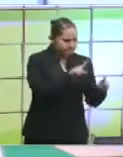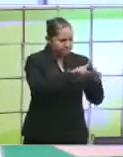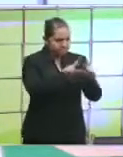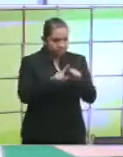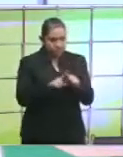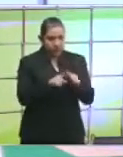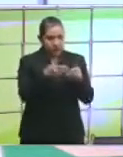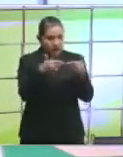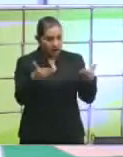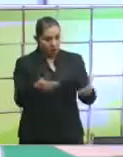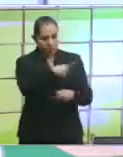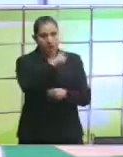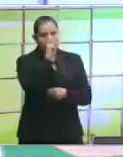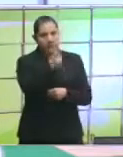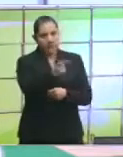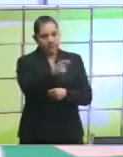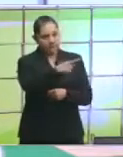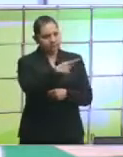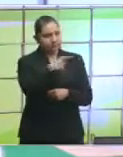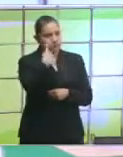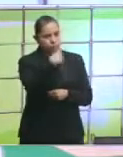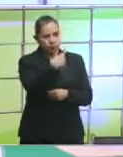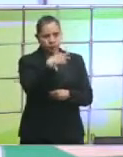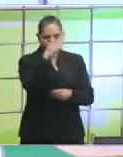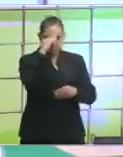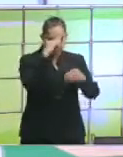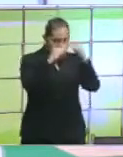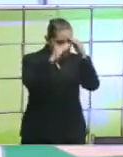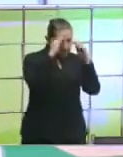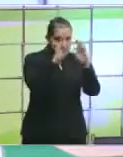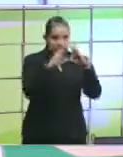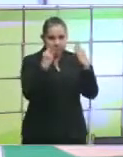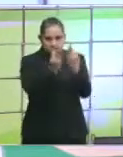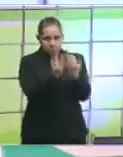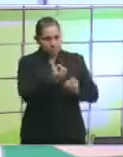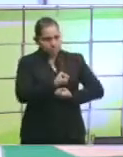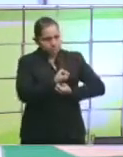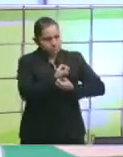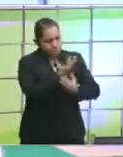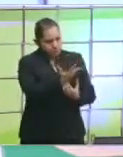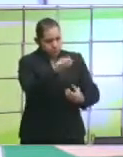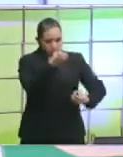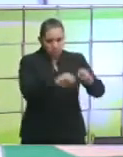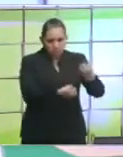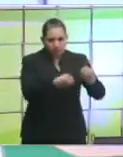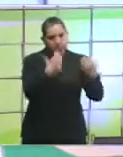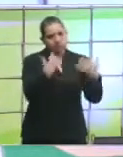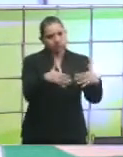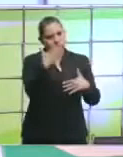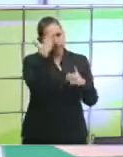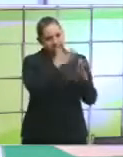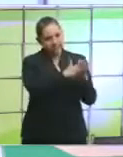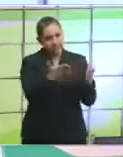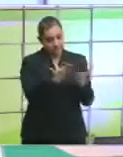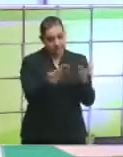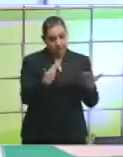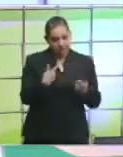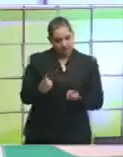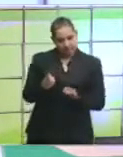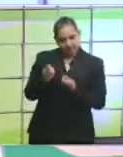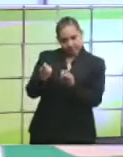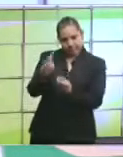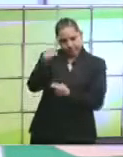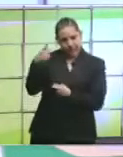de un gran pensador jurídico de nuestra generación por lo mismo es para mí un grato gusto cederle la palabra al juez